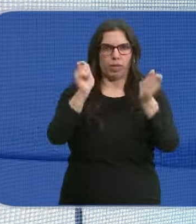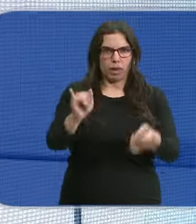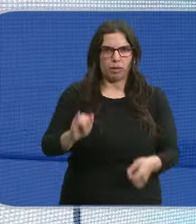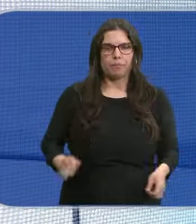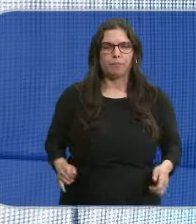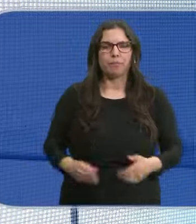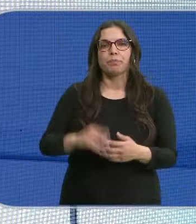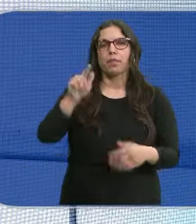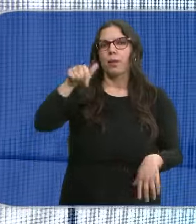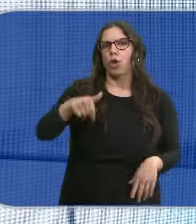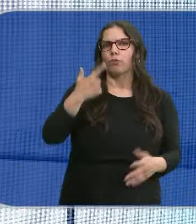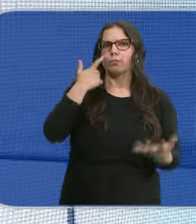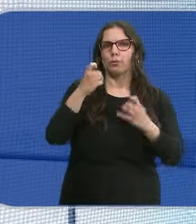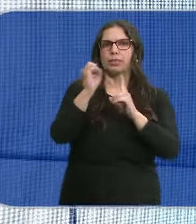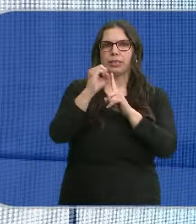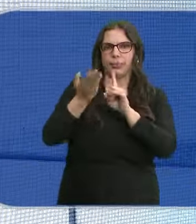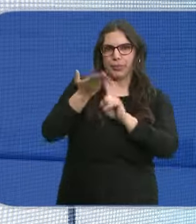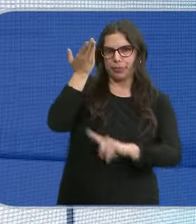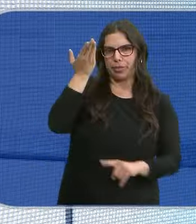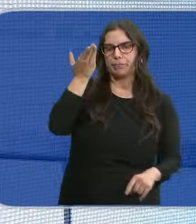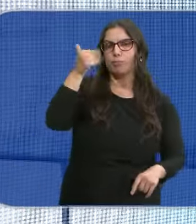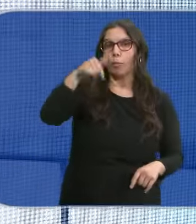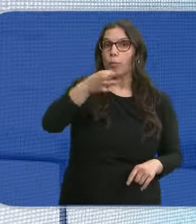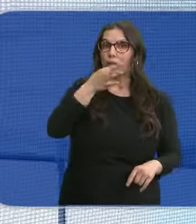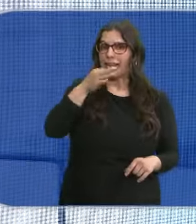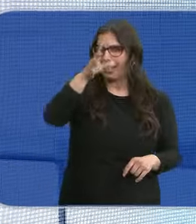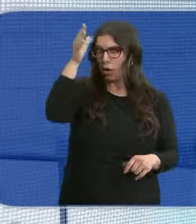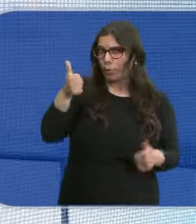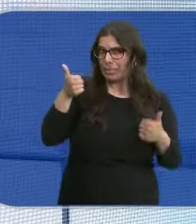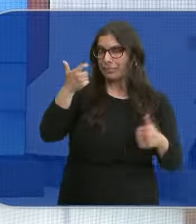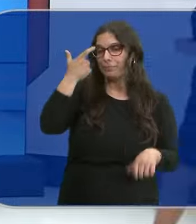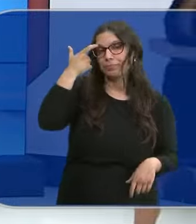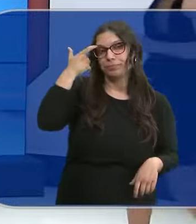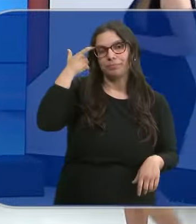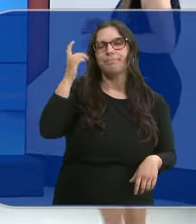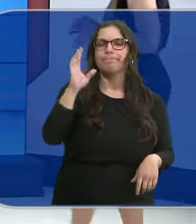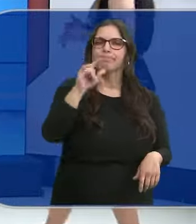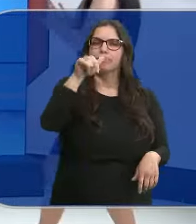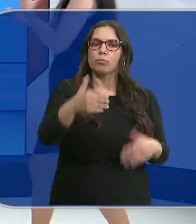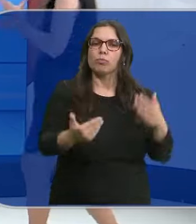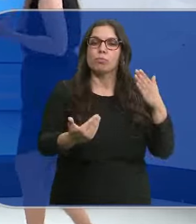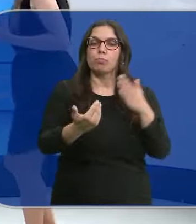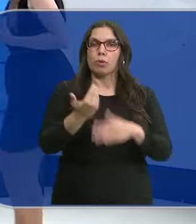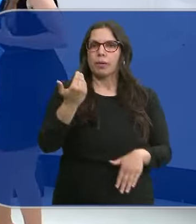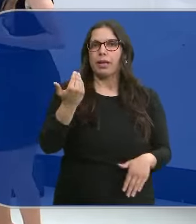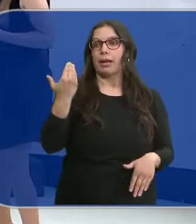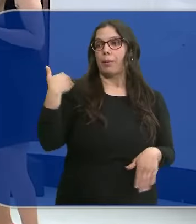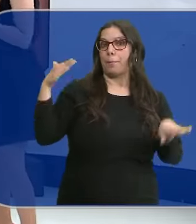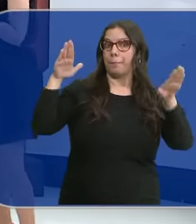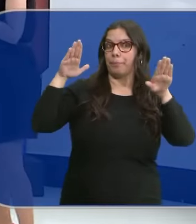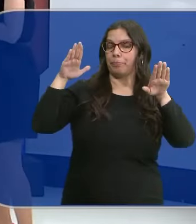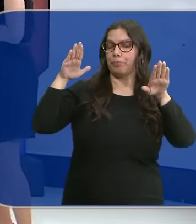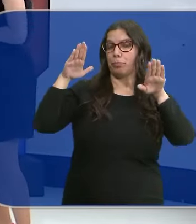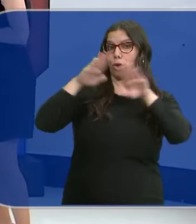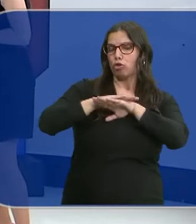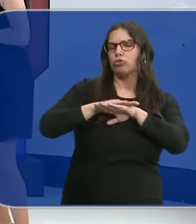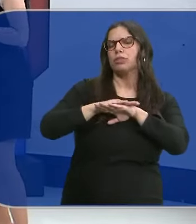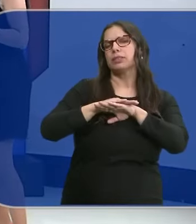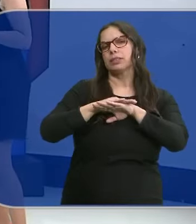También hoy estamos notando la subida de las temperaturas y esta tarde más calor. Silvia. Sí, ha sido una madrugada más fría, pero con ambiente